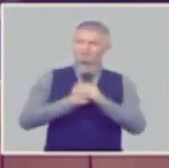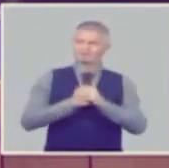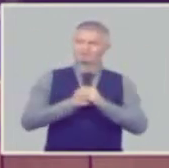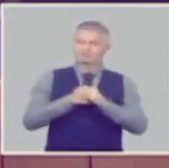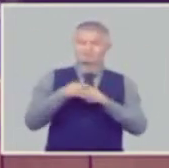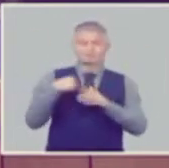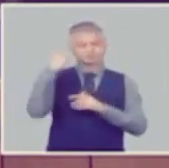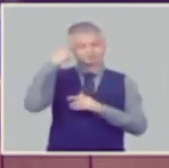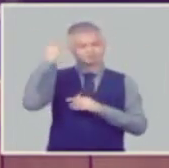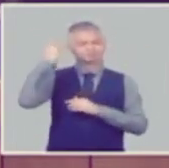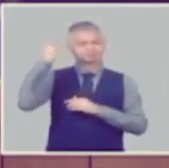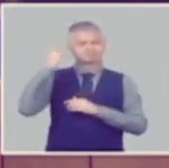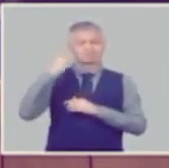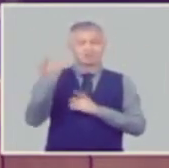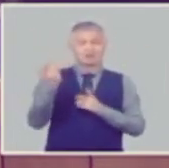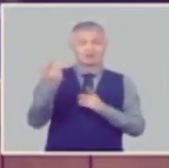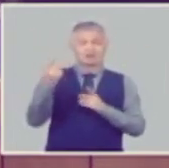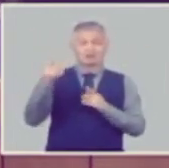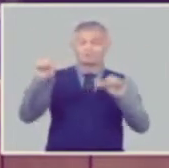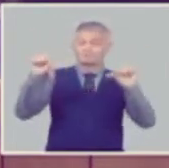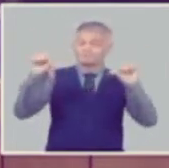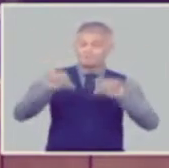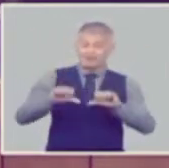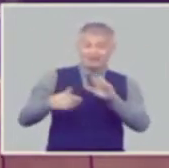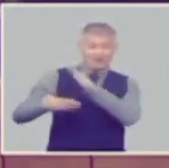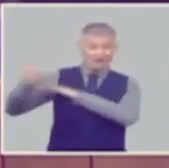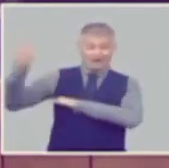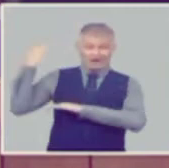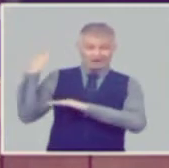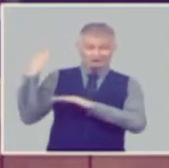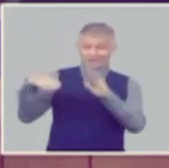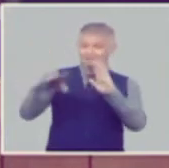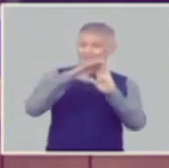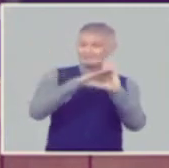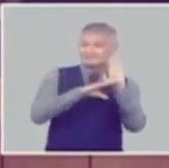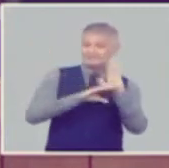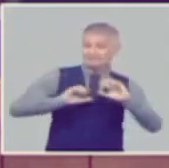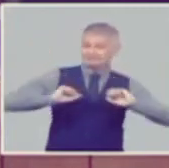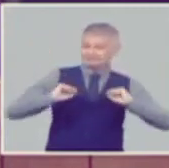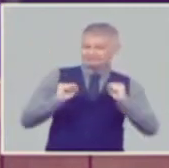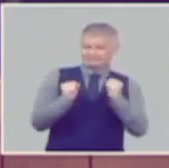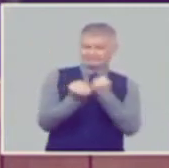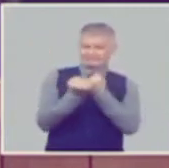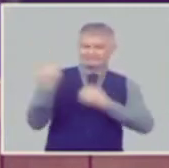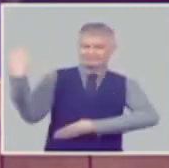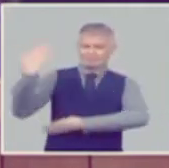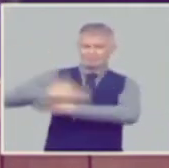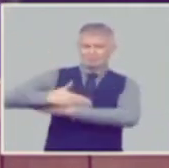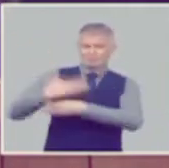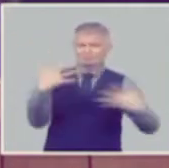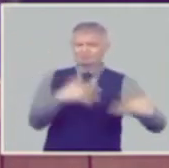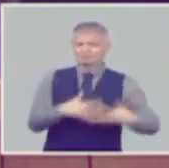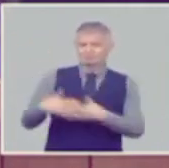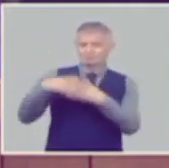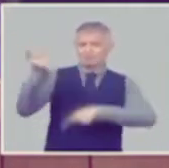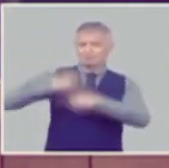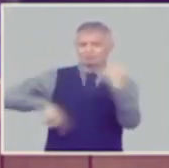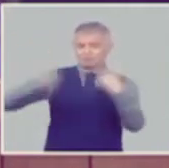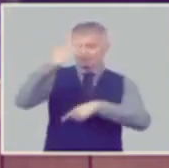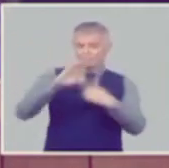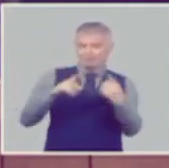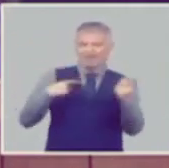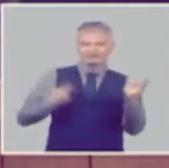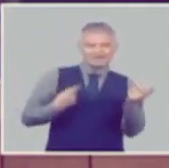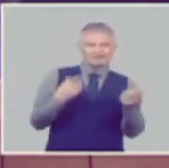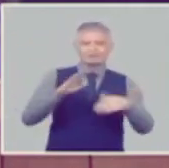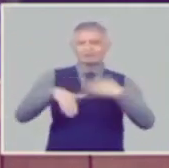nada podría ser peor que aquella escalada de medidas de endurecimiento del bloqueo imperialista y de ataque a las fuentes de suministros